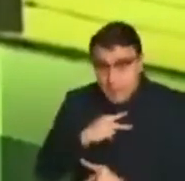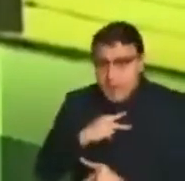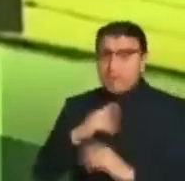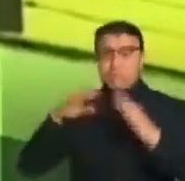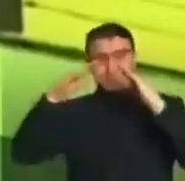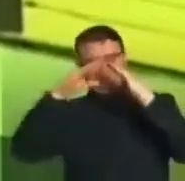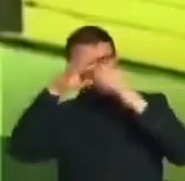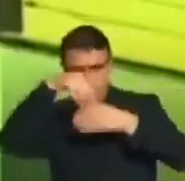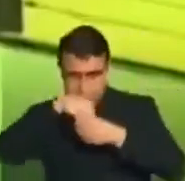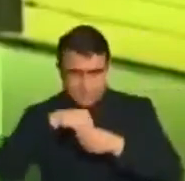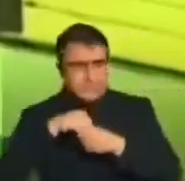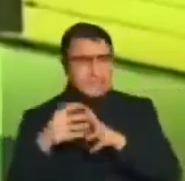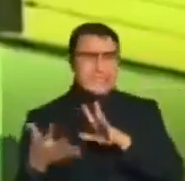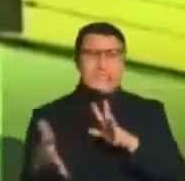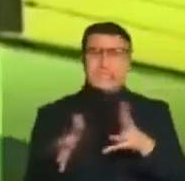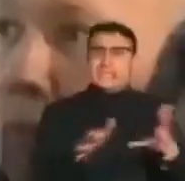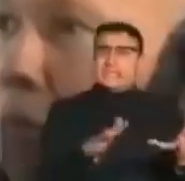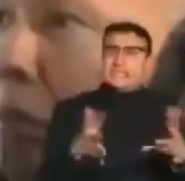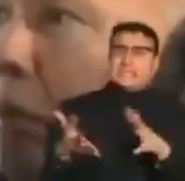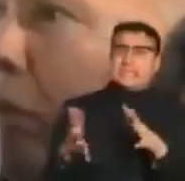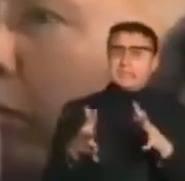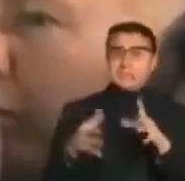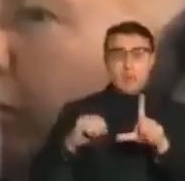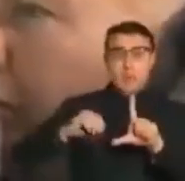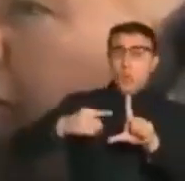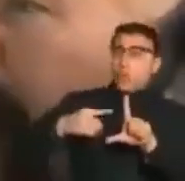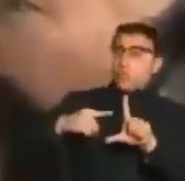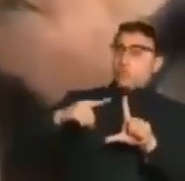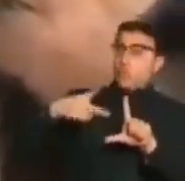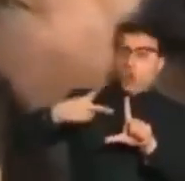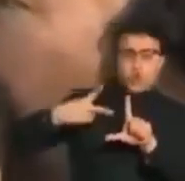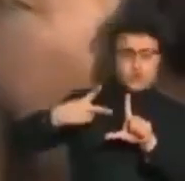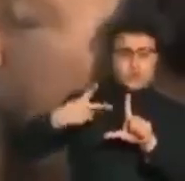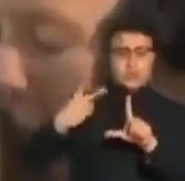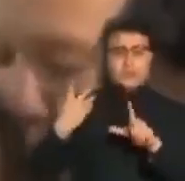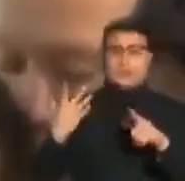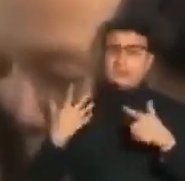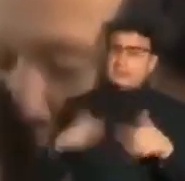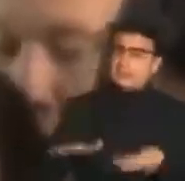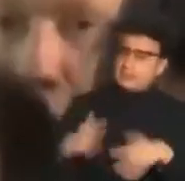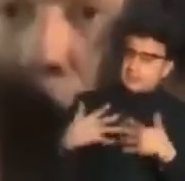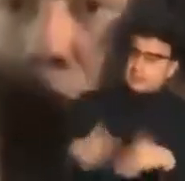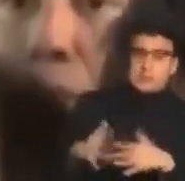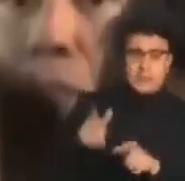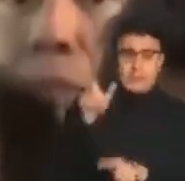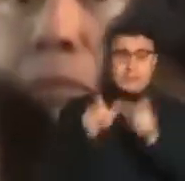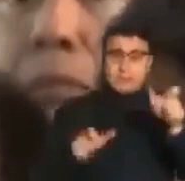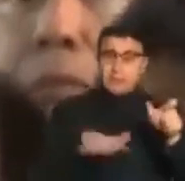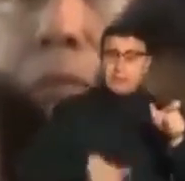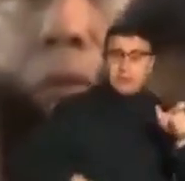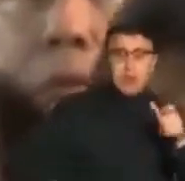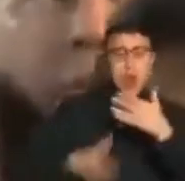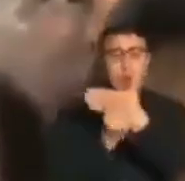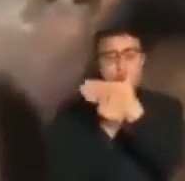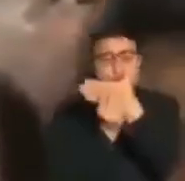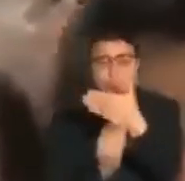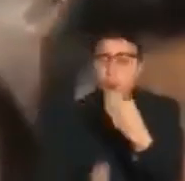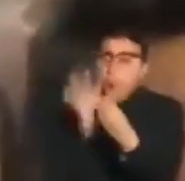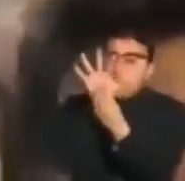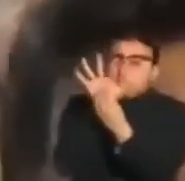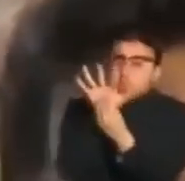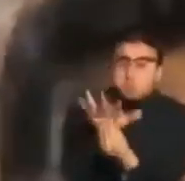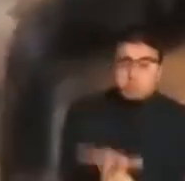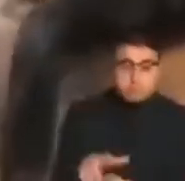que en el caso del estrato 1 o 2, de las capas más excluidas de la población